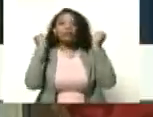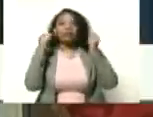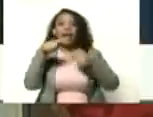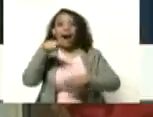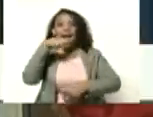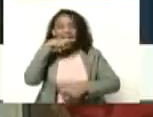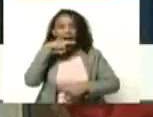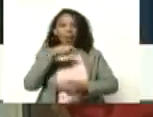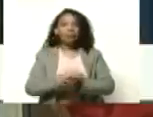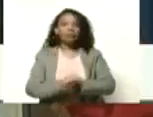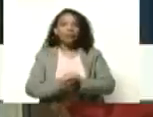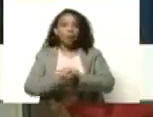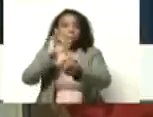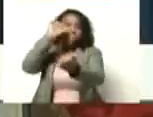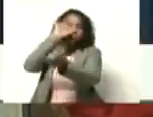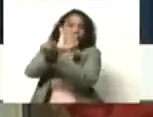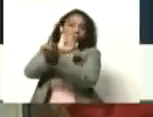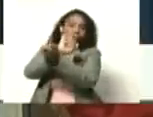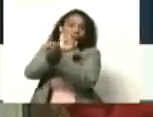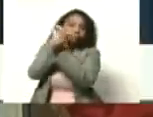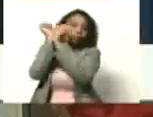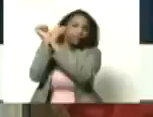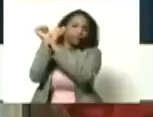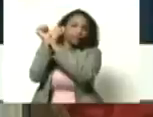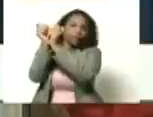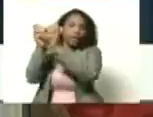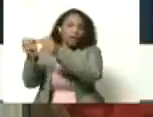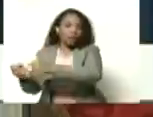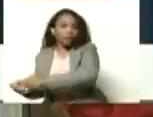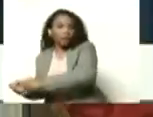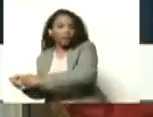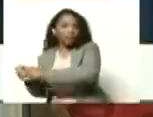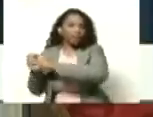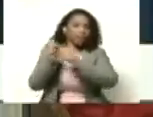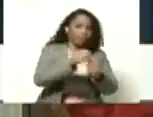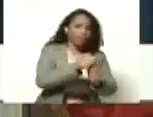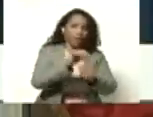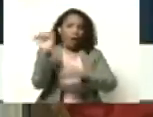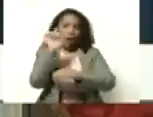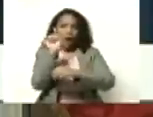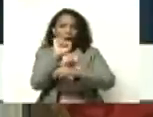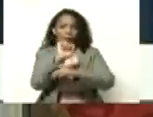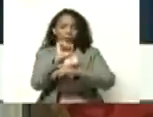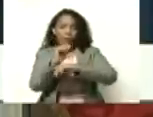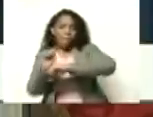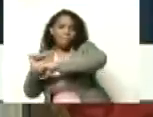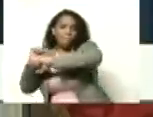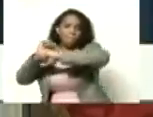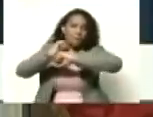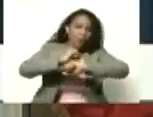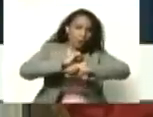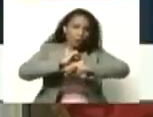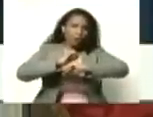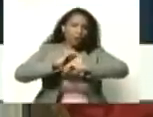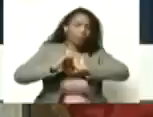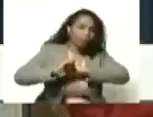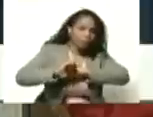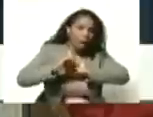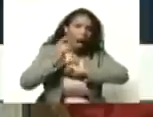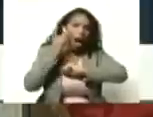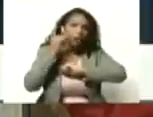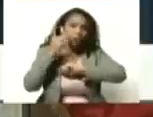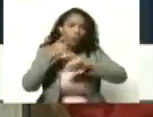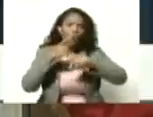lo maniatan y lo lanzan al capó de la camioneta azul explorer con